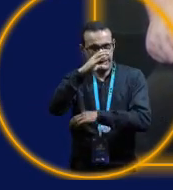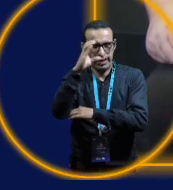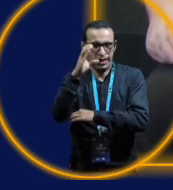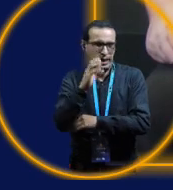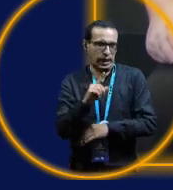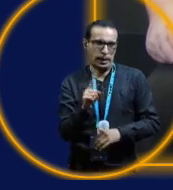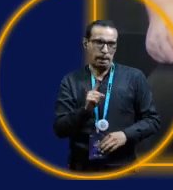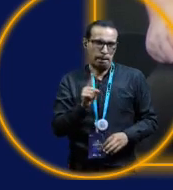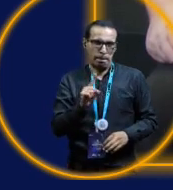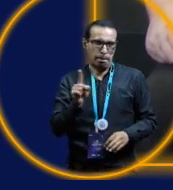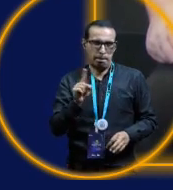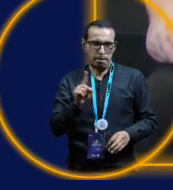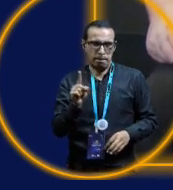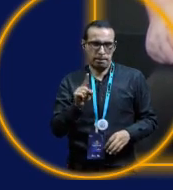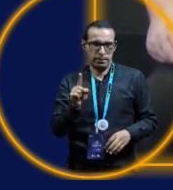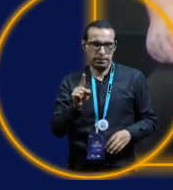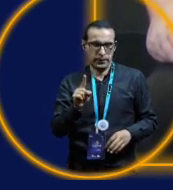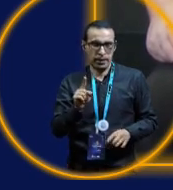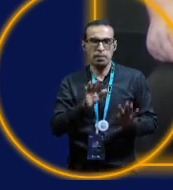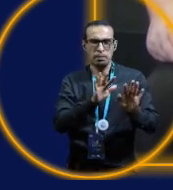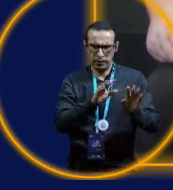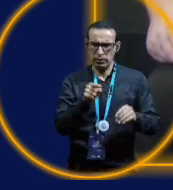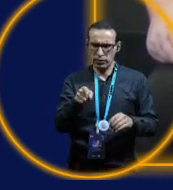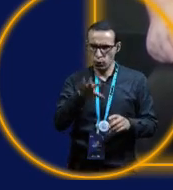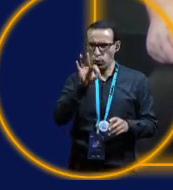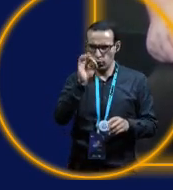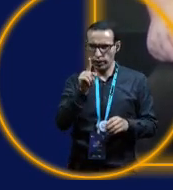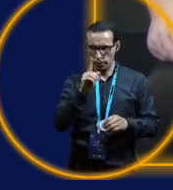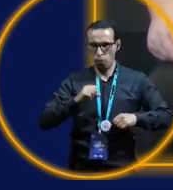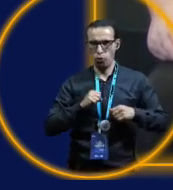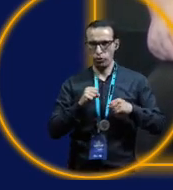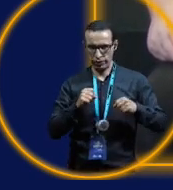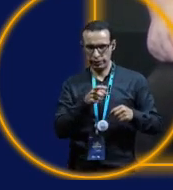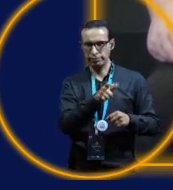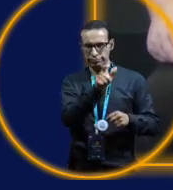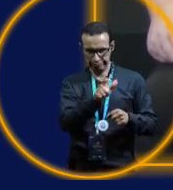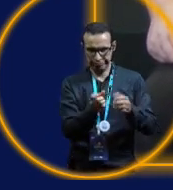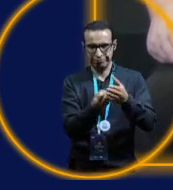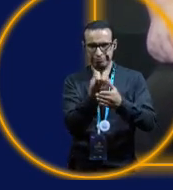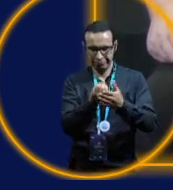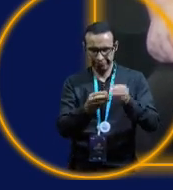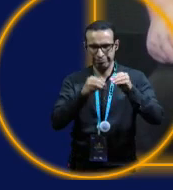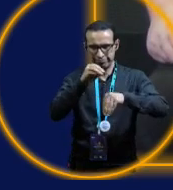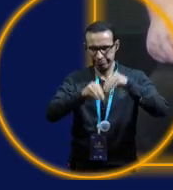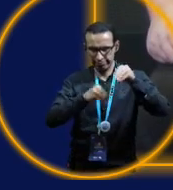autóctona escrita por mujeres que han vivido